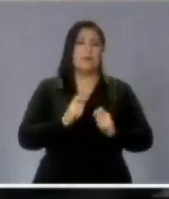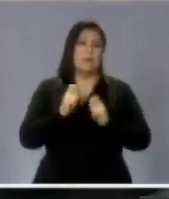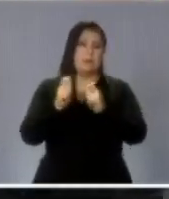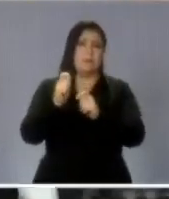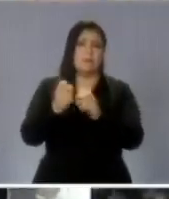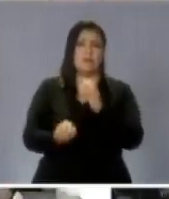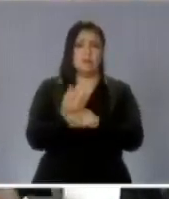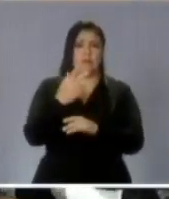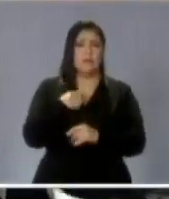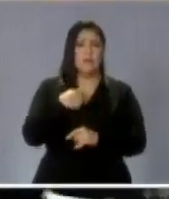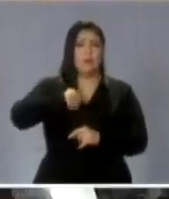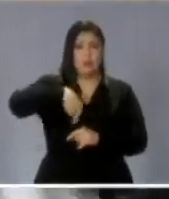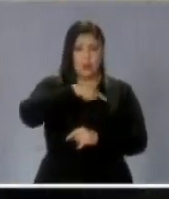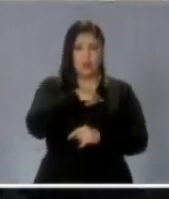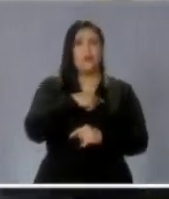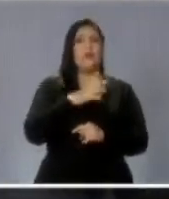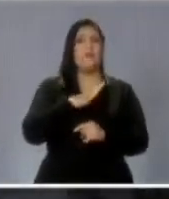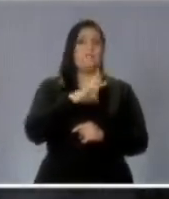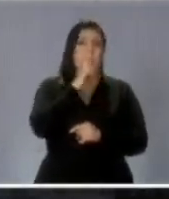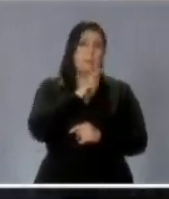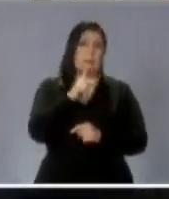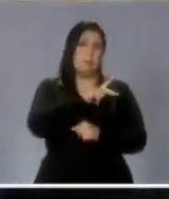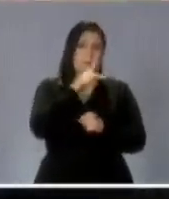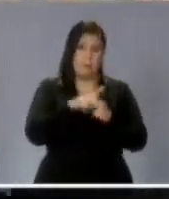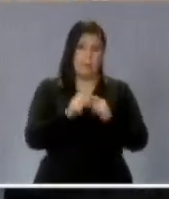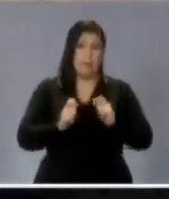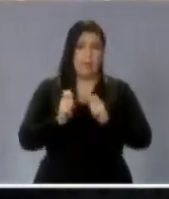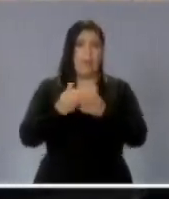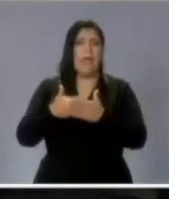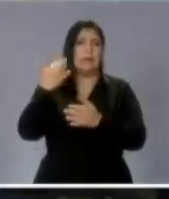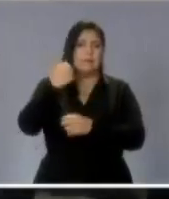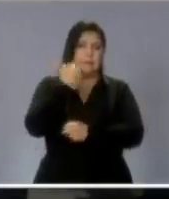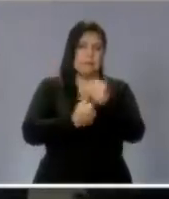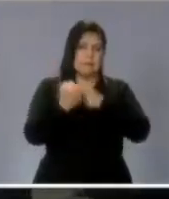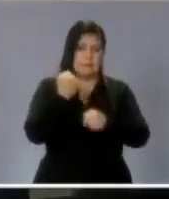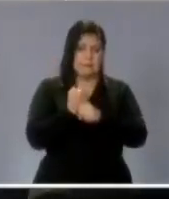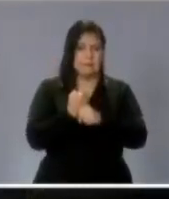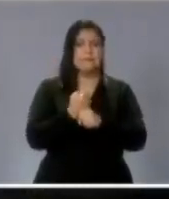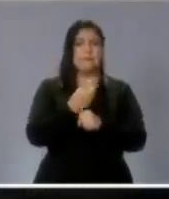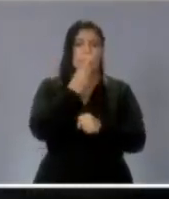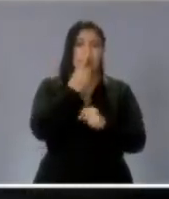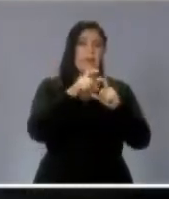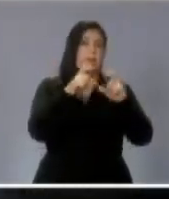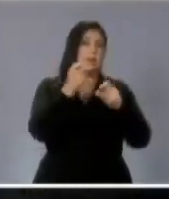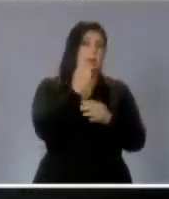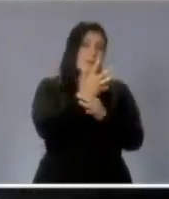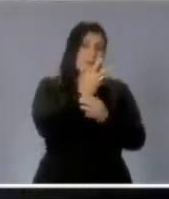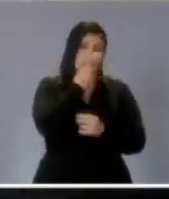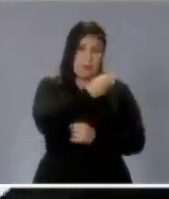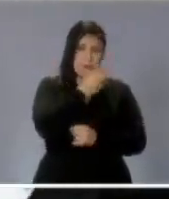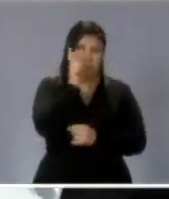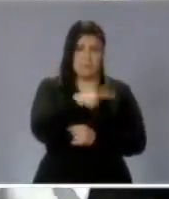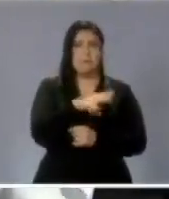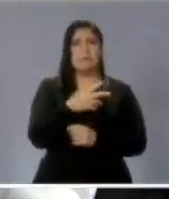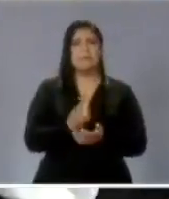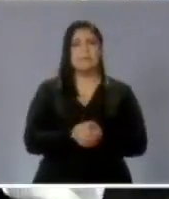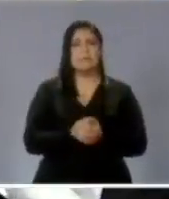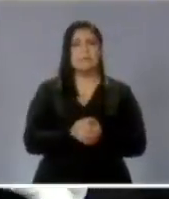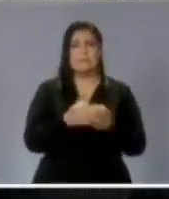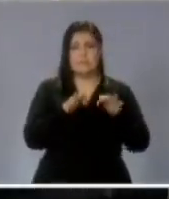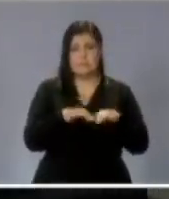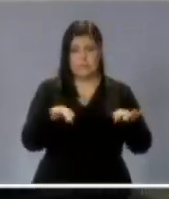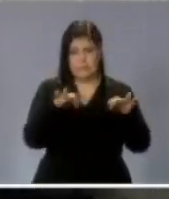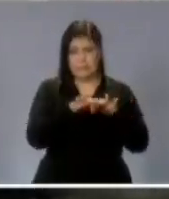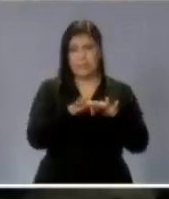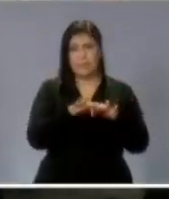dejamos un mejor país que hace seis años esta es una frase es muy relevante dentro de